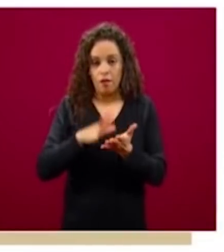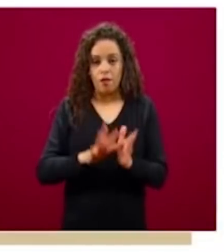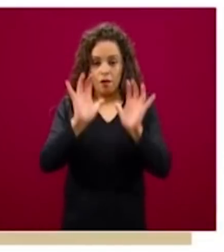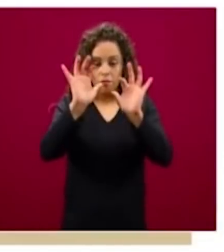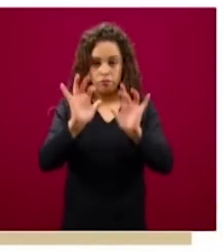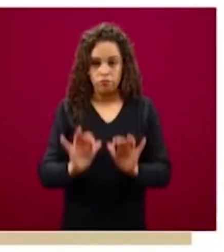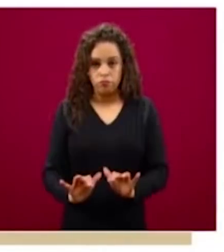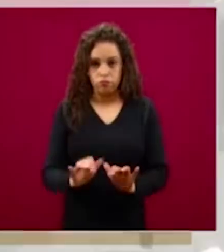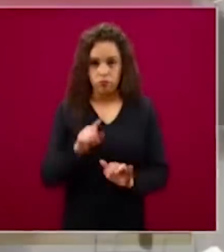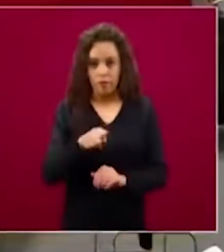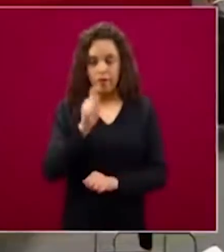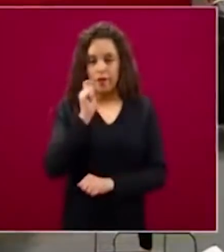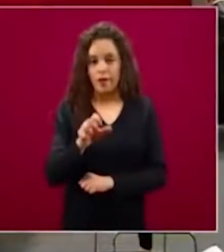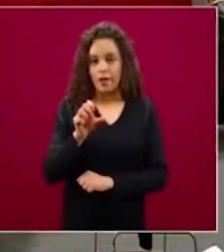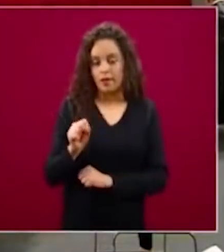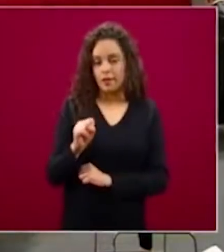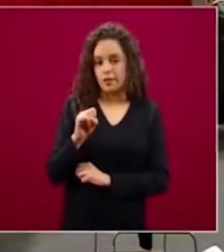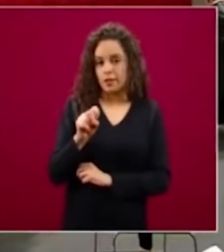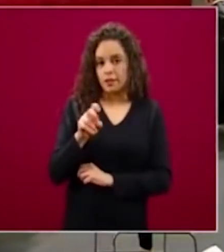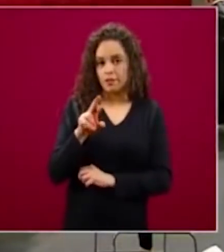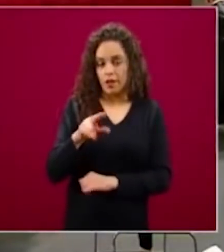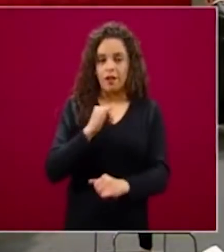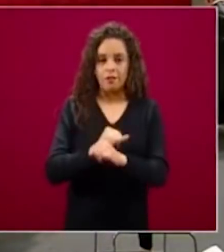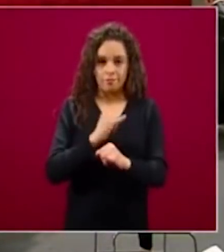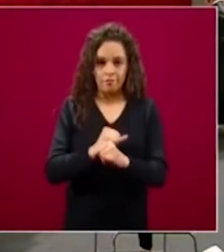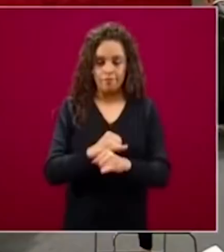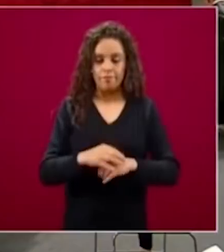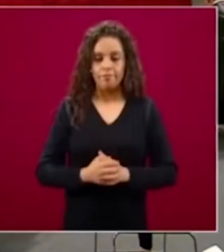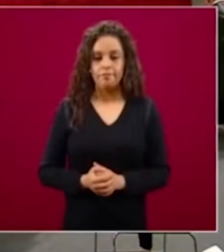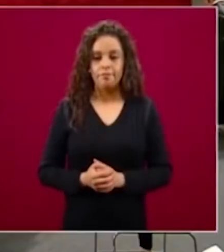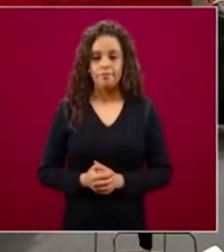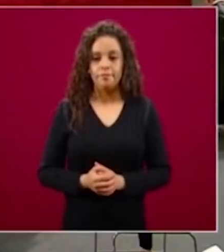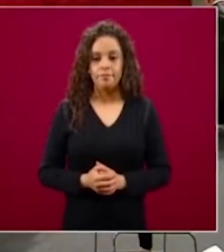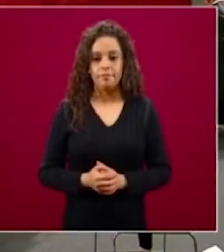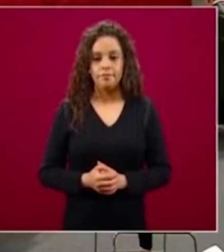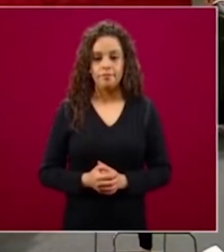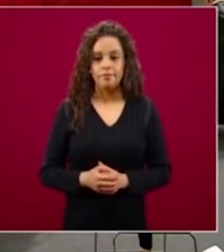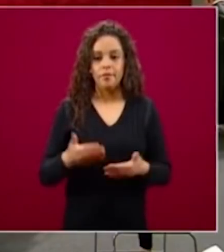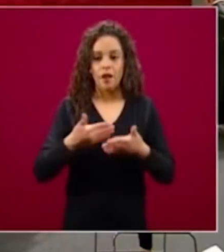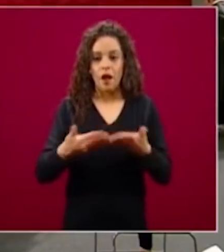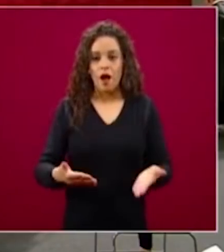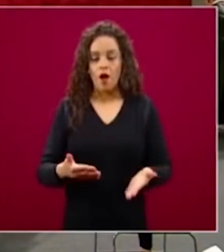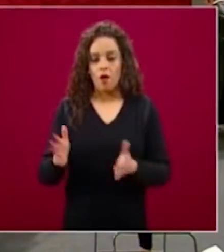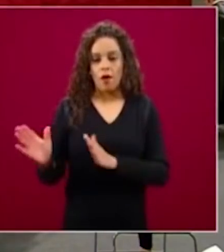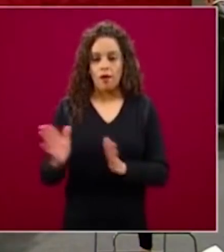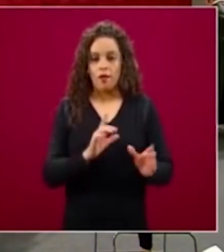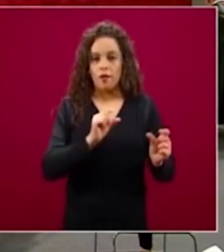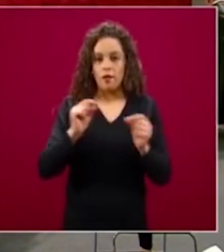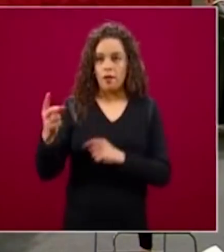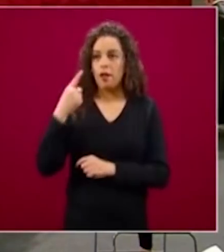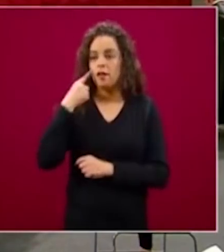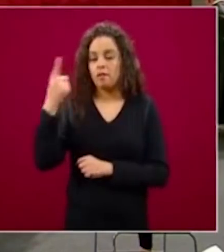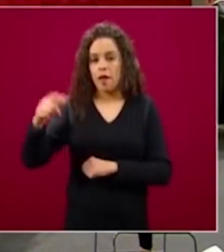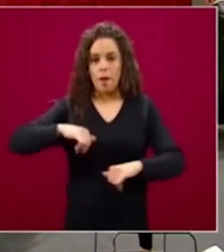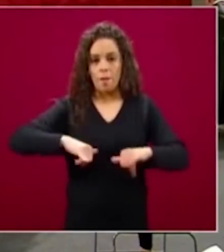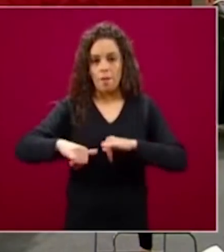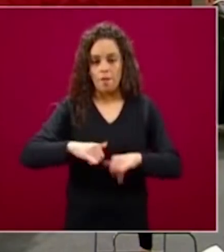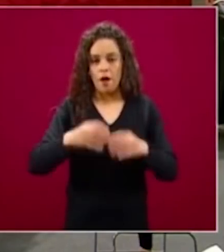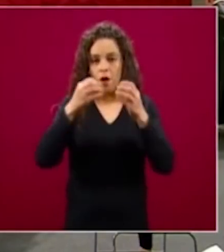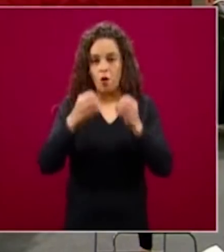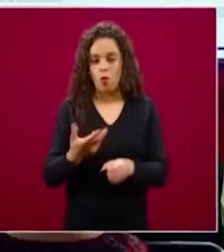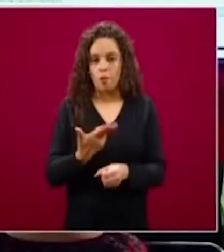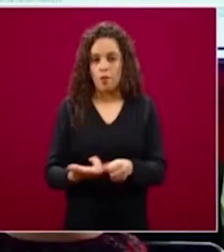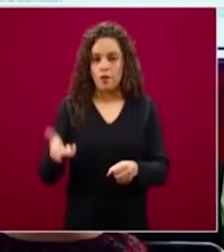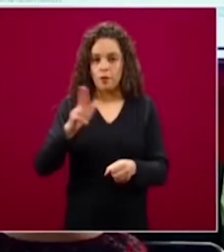plataforma CISVER. Veamos ahora el componente de ocupación hospitalaria. El día de hoy